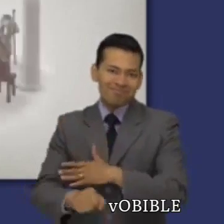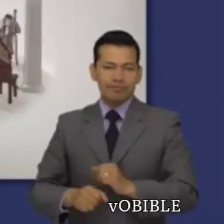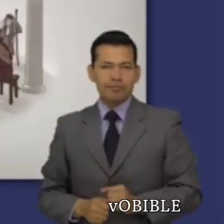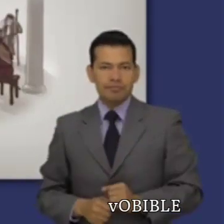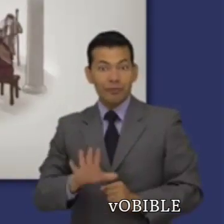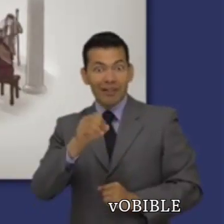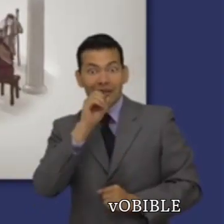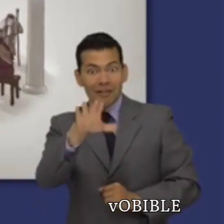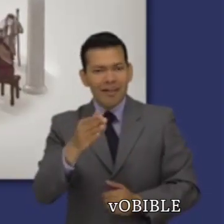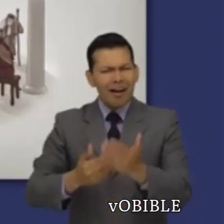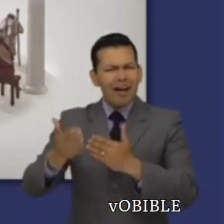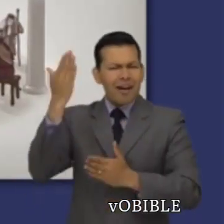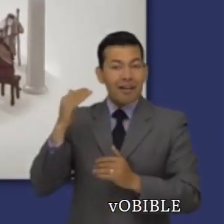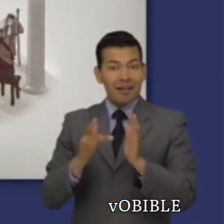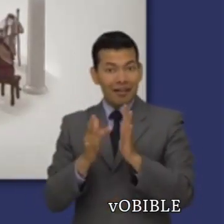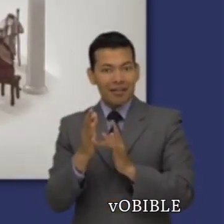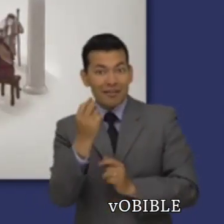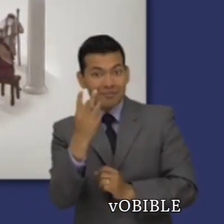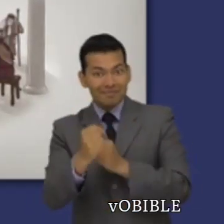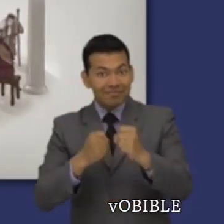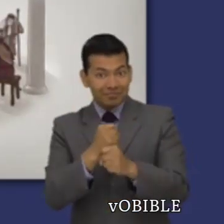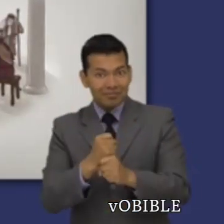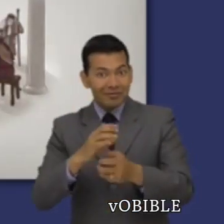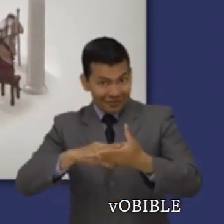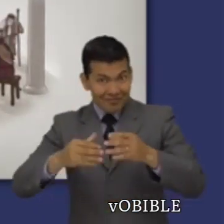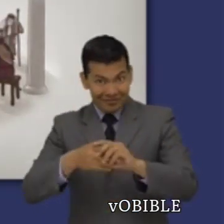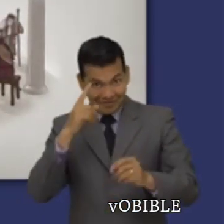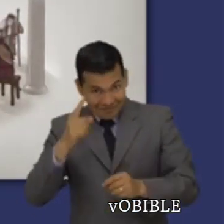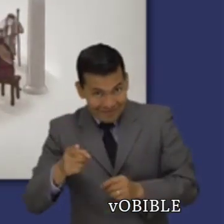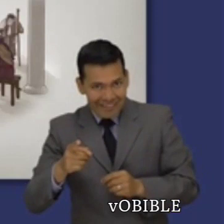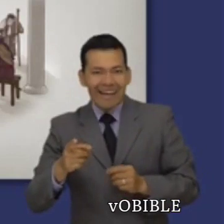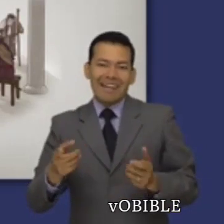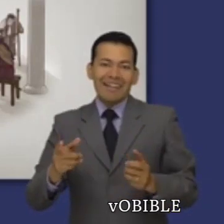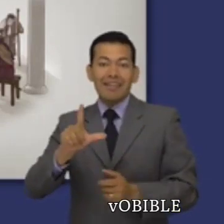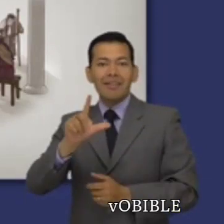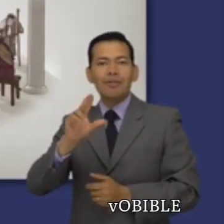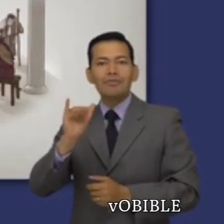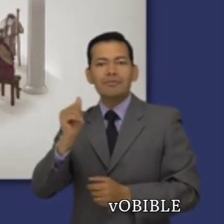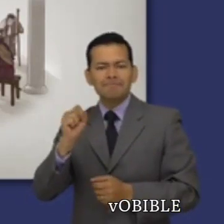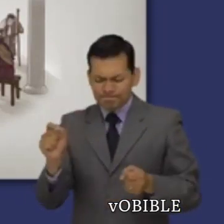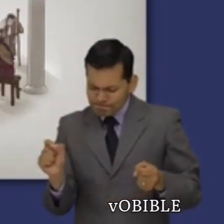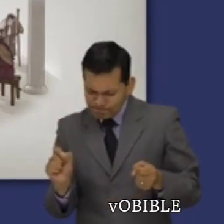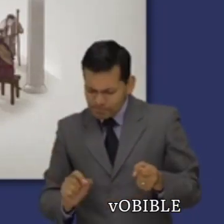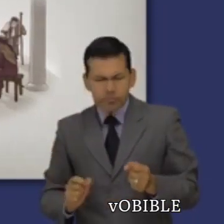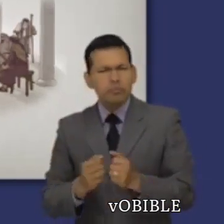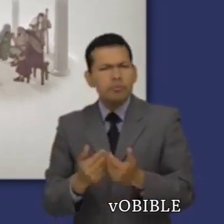¿Lo sabía? Lucas es el único evangelista que narra algo que Jesús hizo a la edad de 12 años.